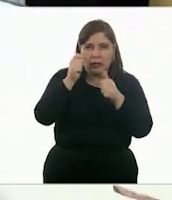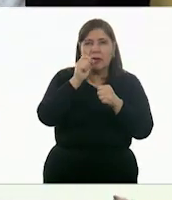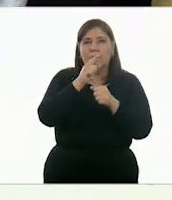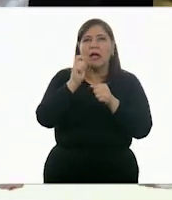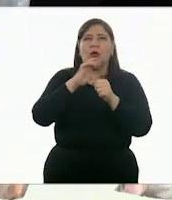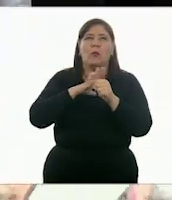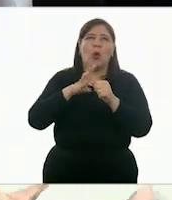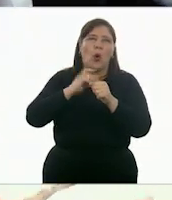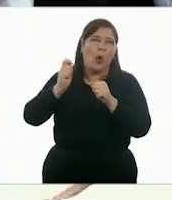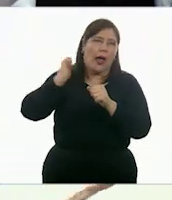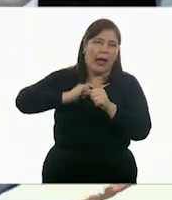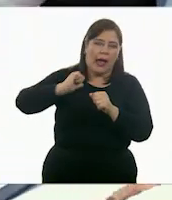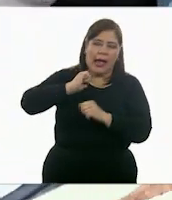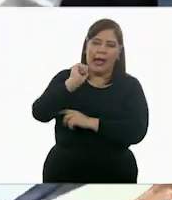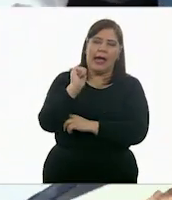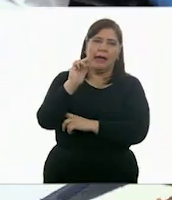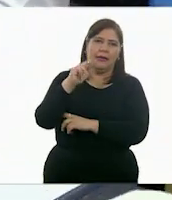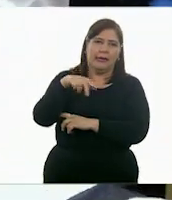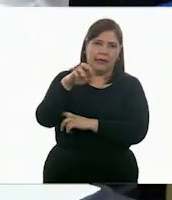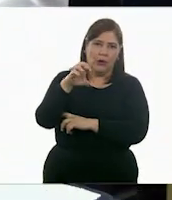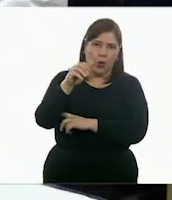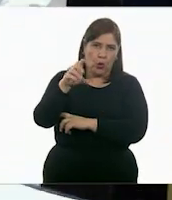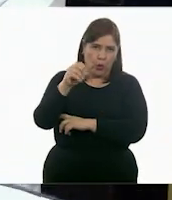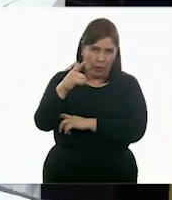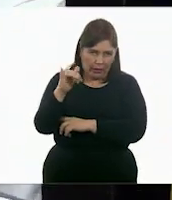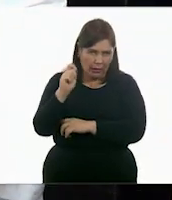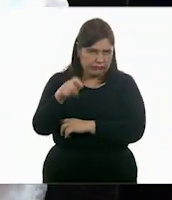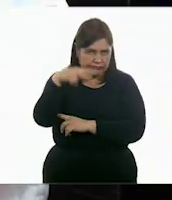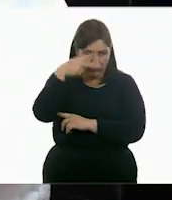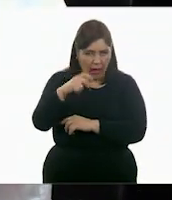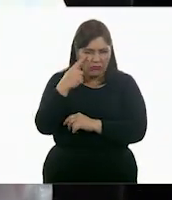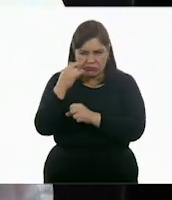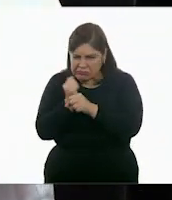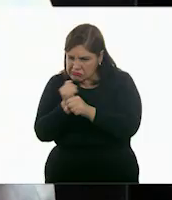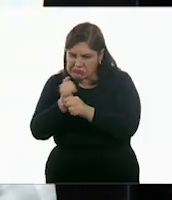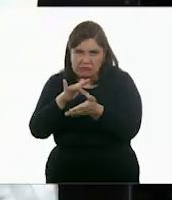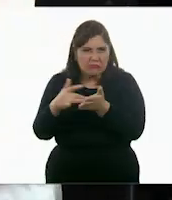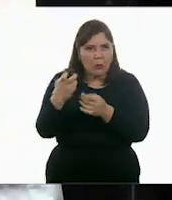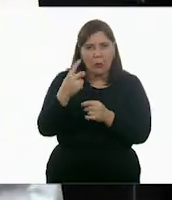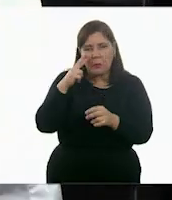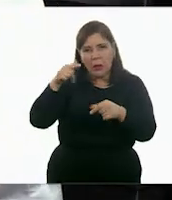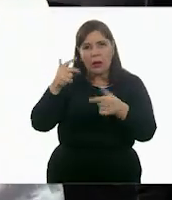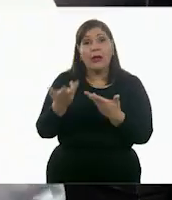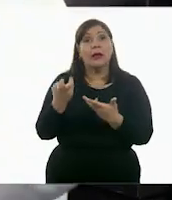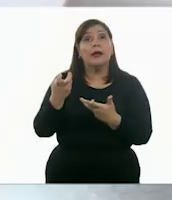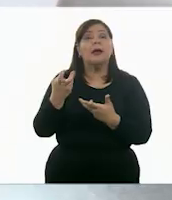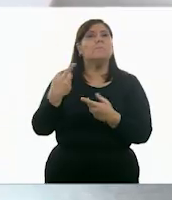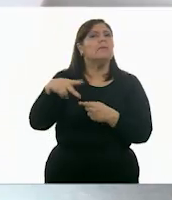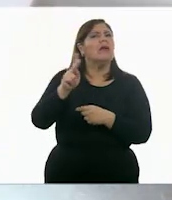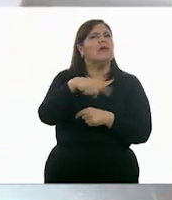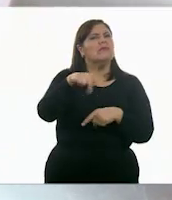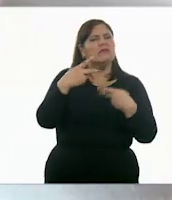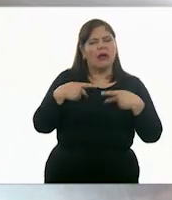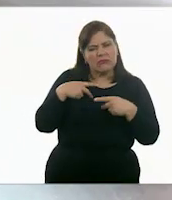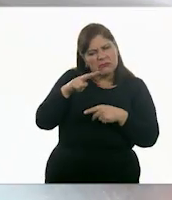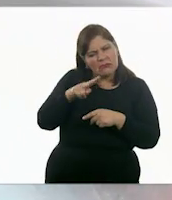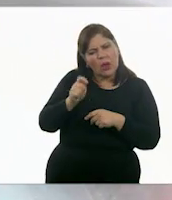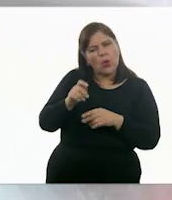mexicana. Pero ¿cómo hicieron los científicos para determinar la edad de estos restos?